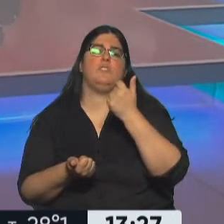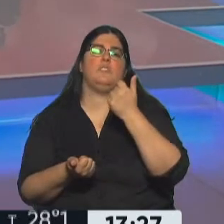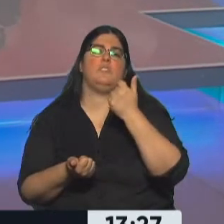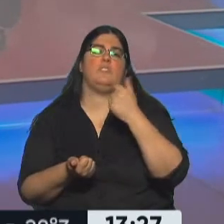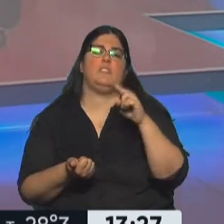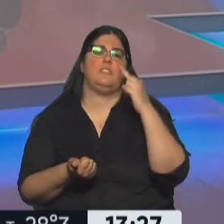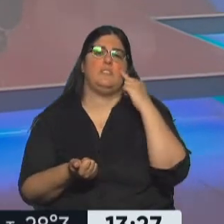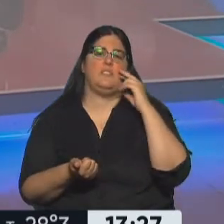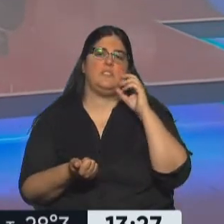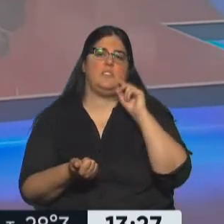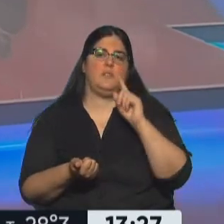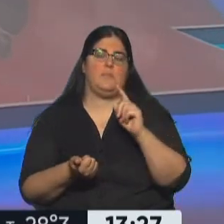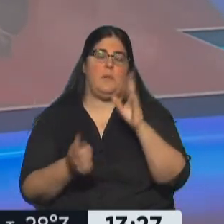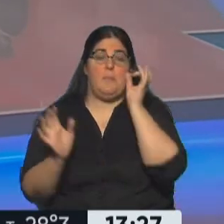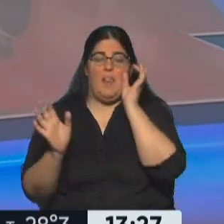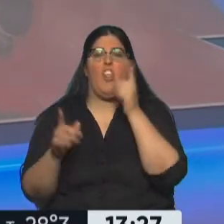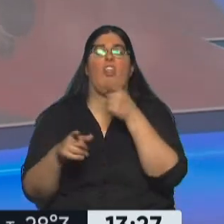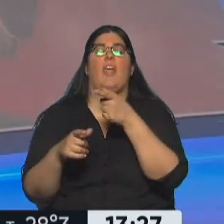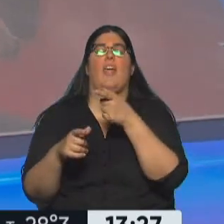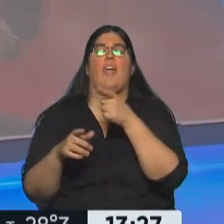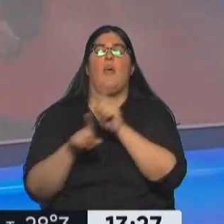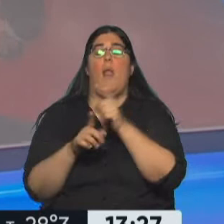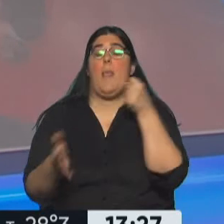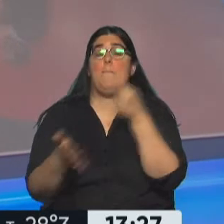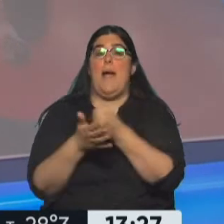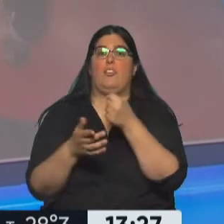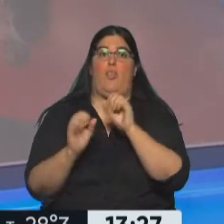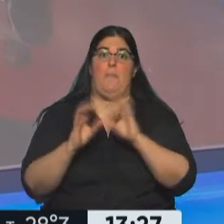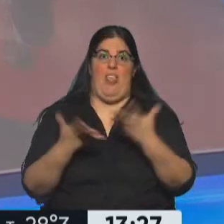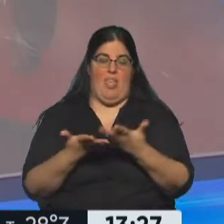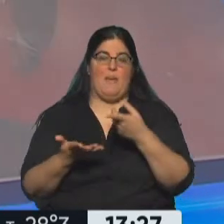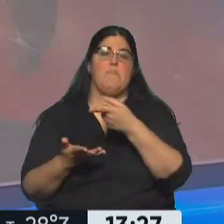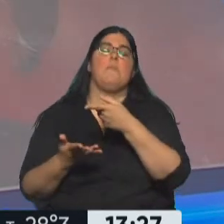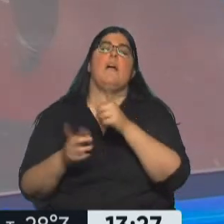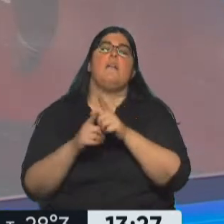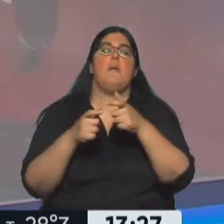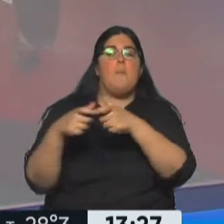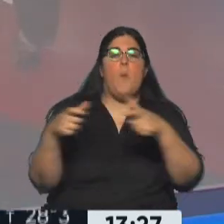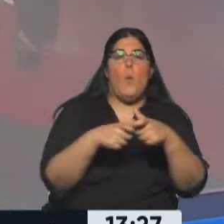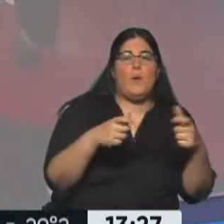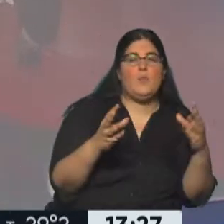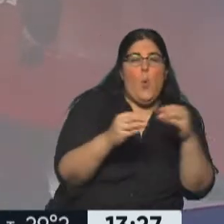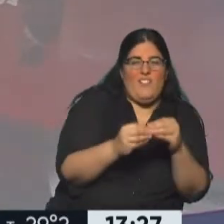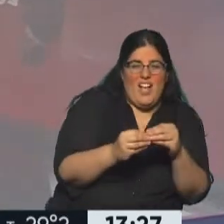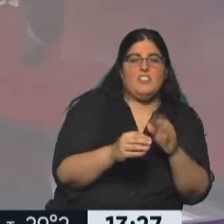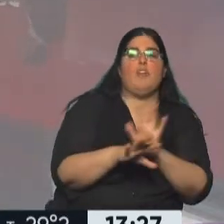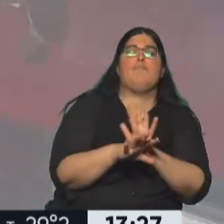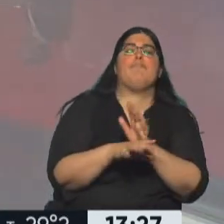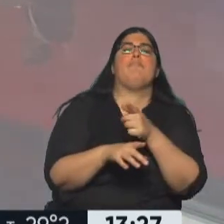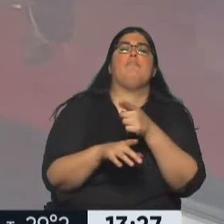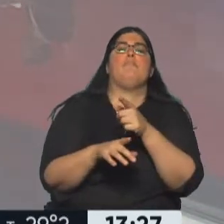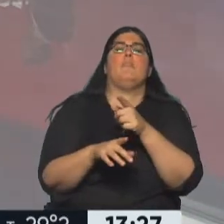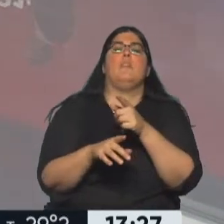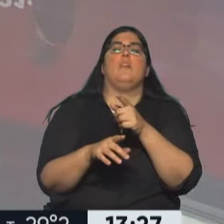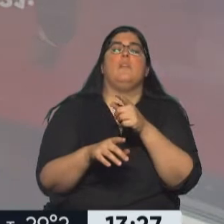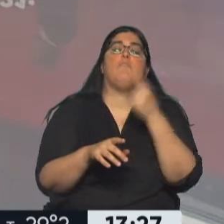de divisa, de la caída del impacto de la pandemia y de la unificación monetaria y un crecimiento previsto para el